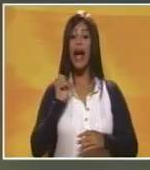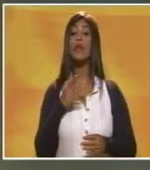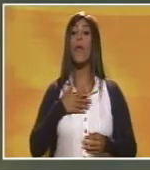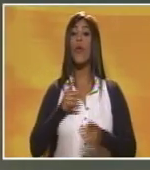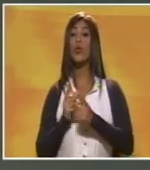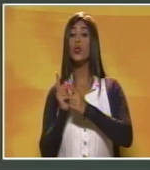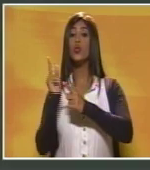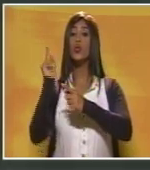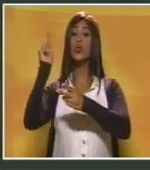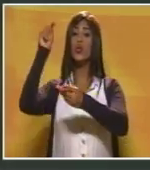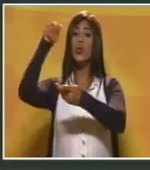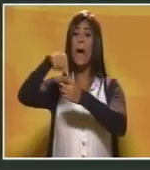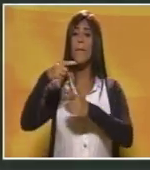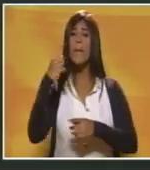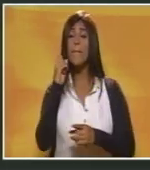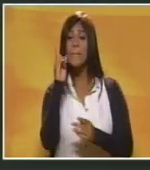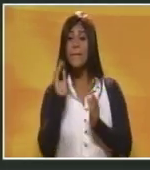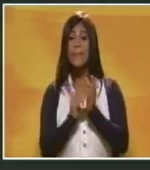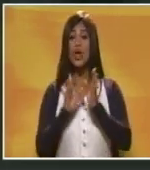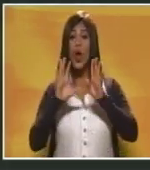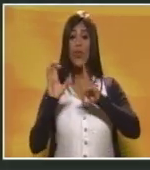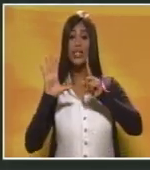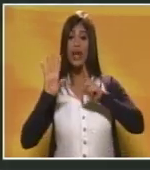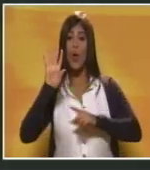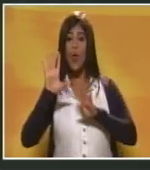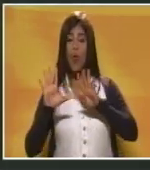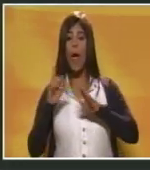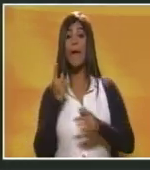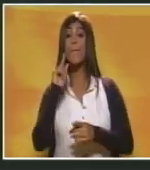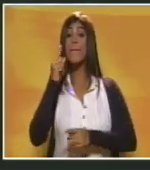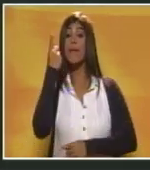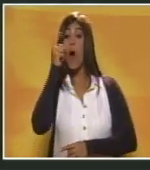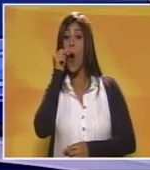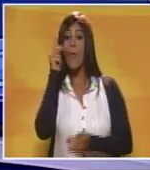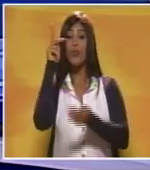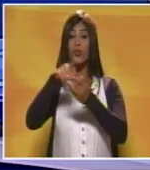la llegada del hombre a la Luna en 1969.